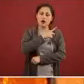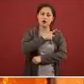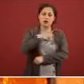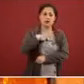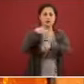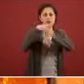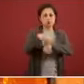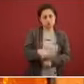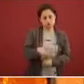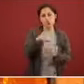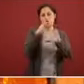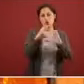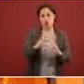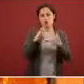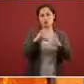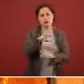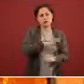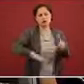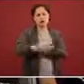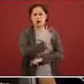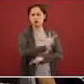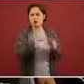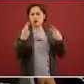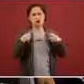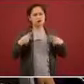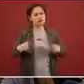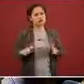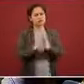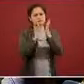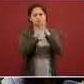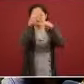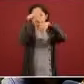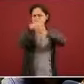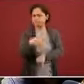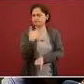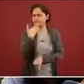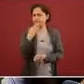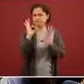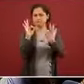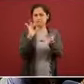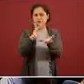cuidar y todos participan bastante bien. Muchas gracias.